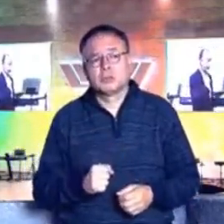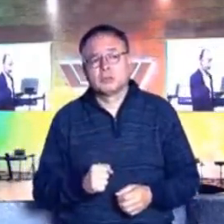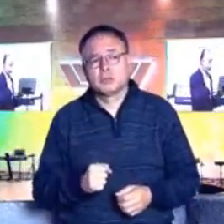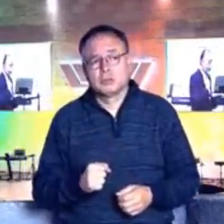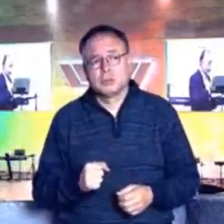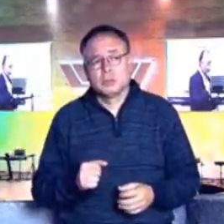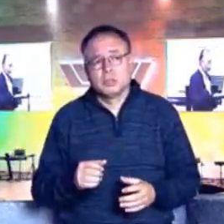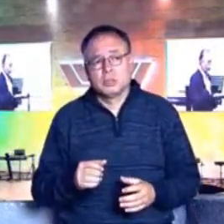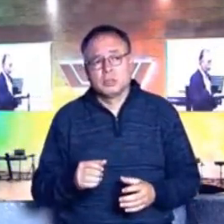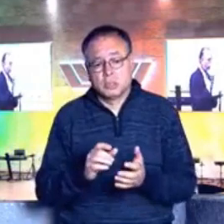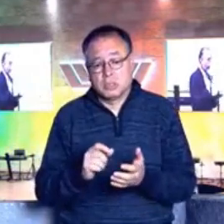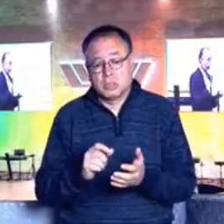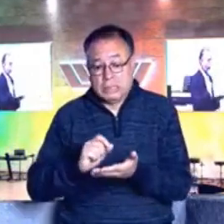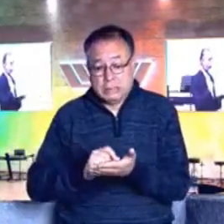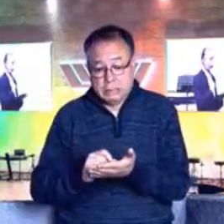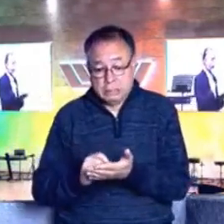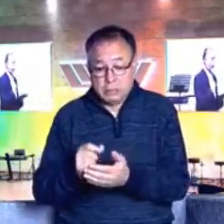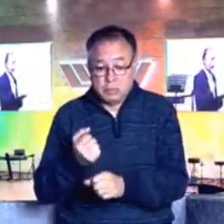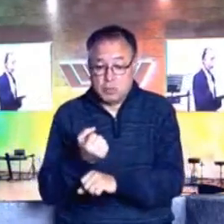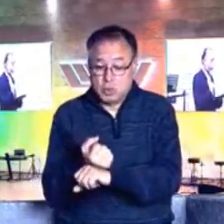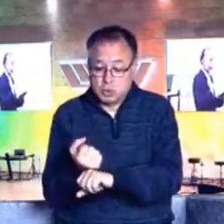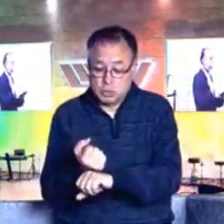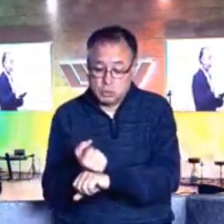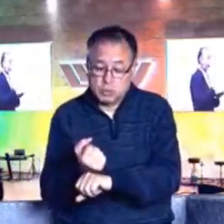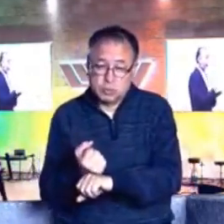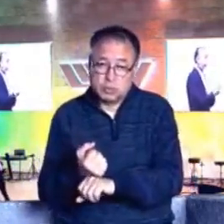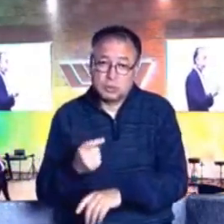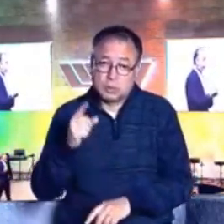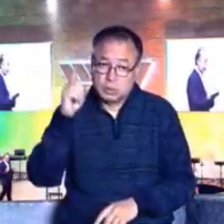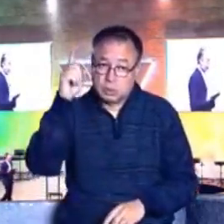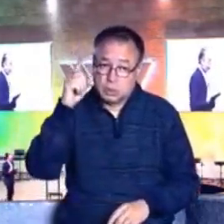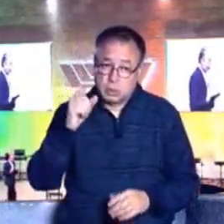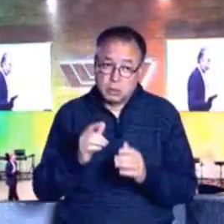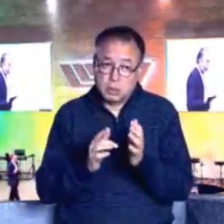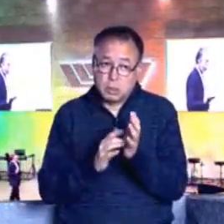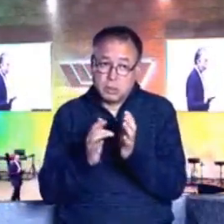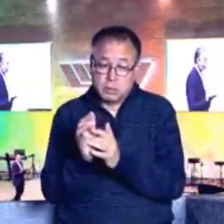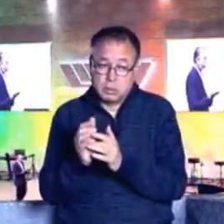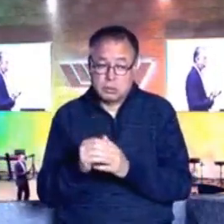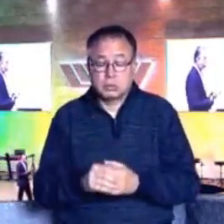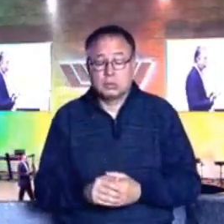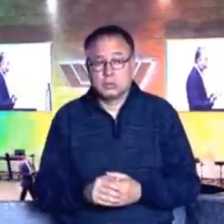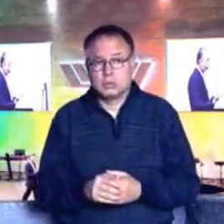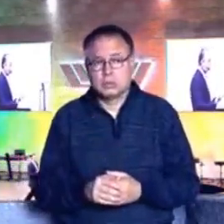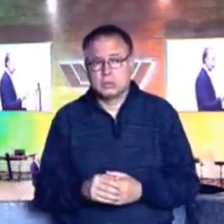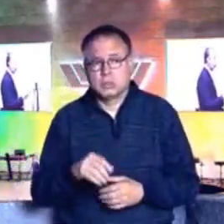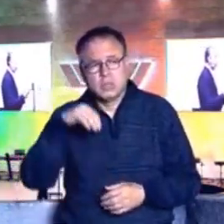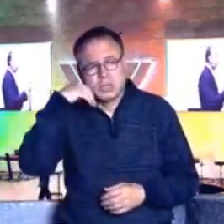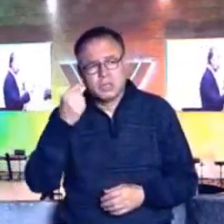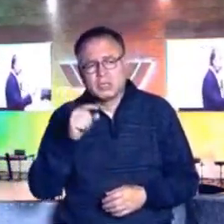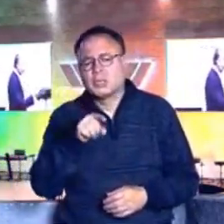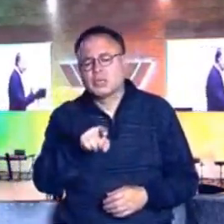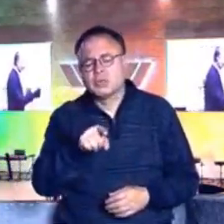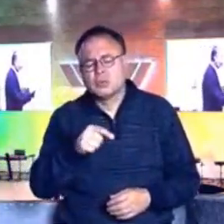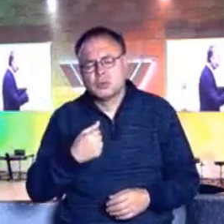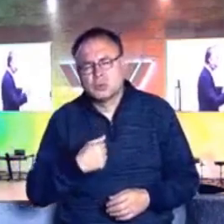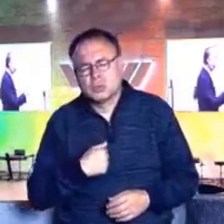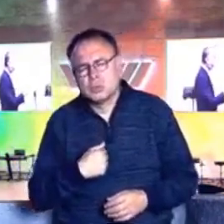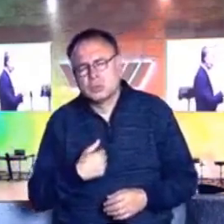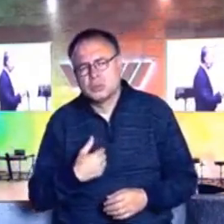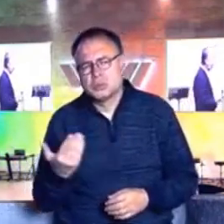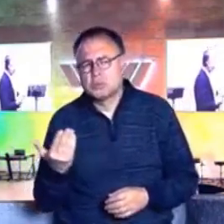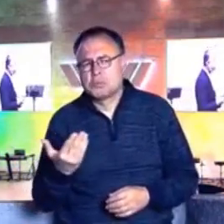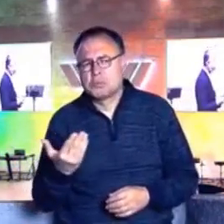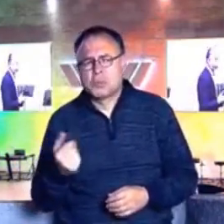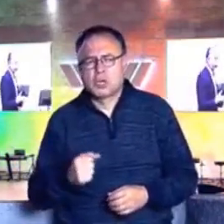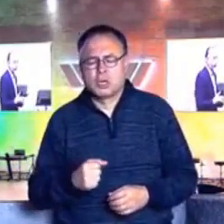Jesús firmó con su sangre pero también él está esperando que nosotros hagamos la parte de nuestro pacto Abraham por ejemplo qué